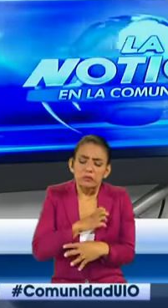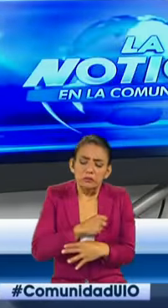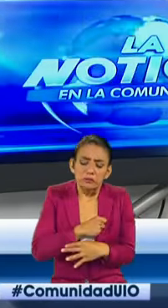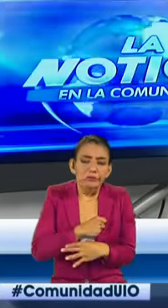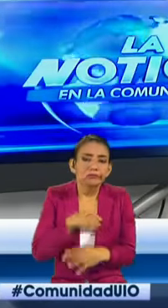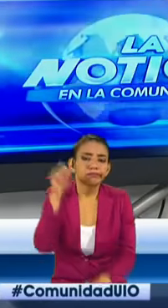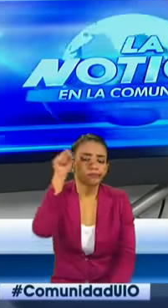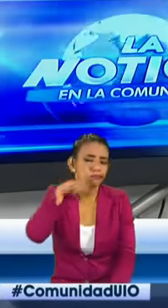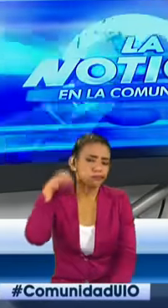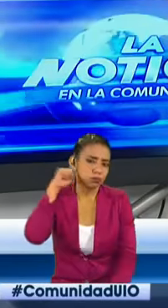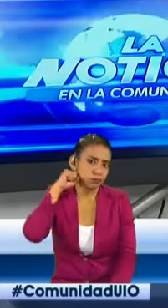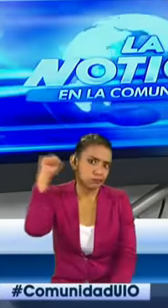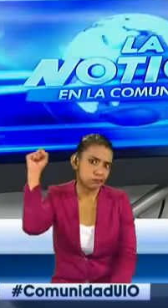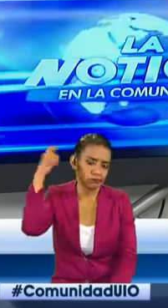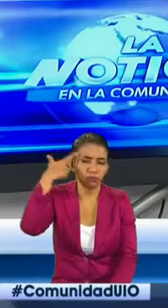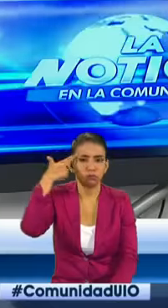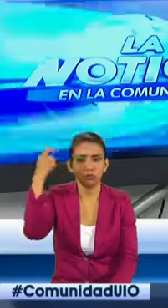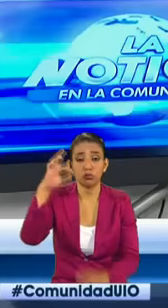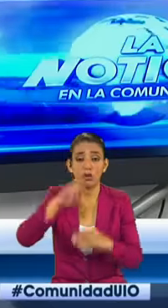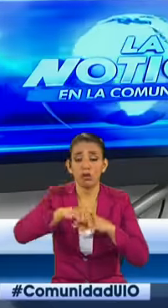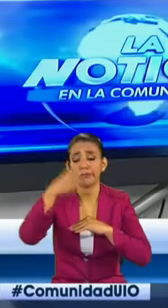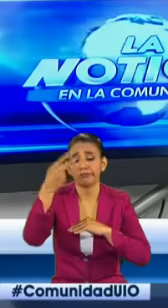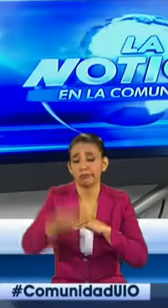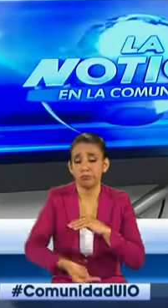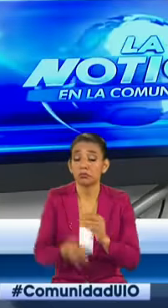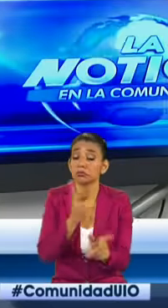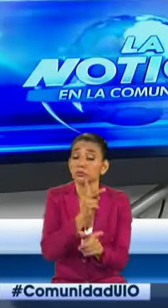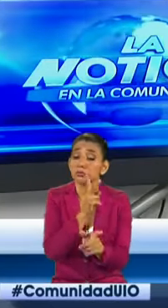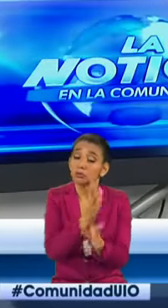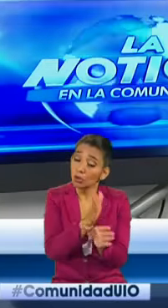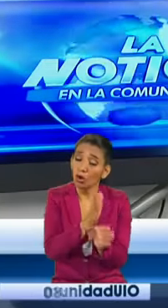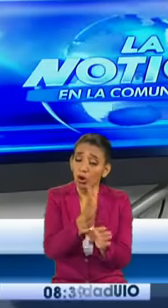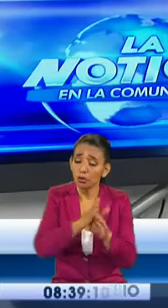Entonces, psicólogos analizan esta realidad y dan sus consejos en torno